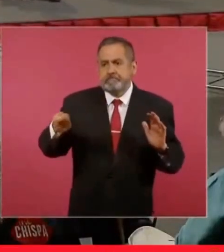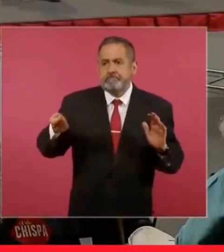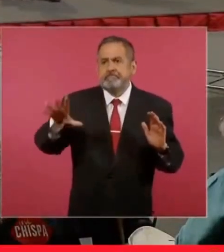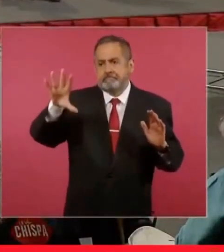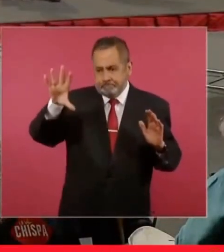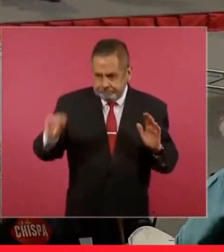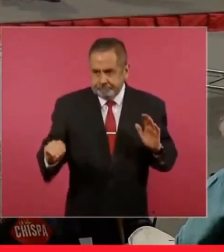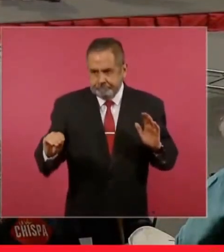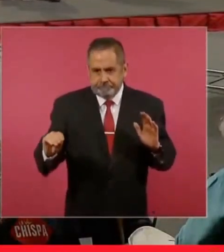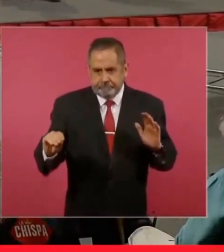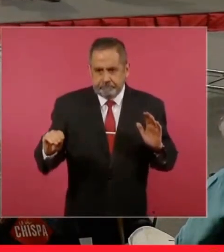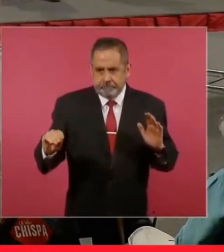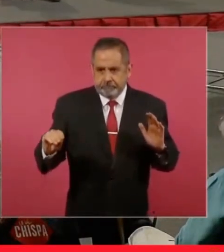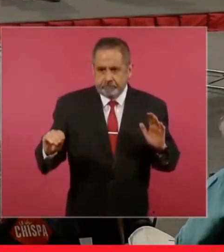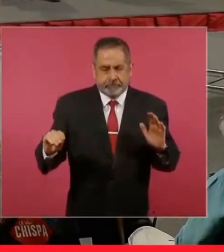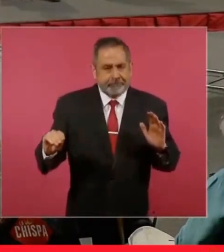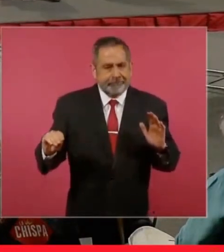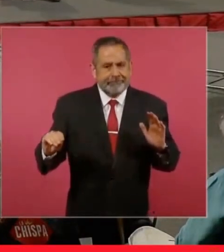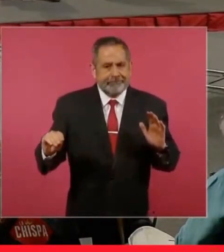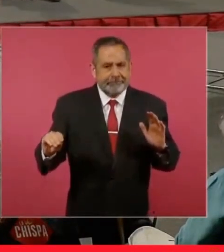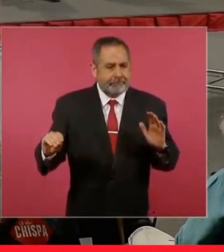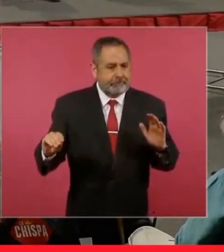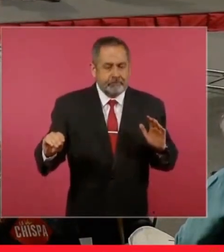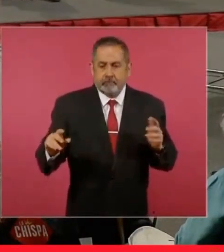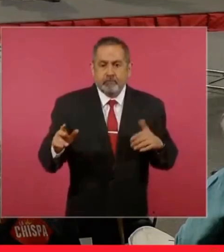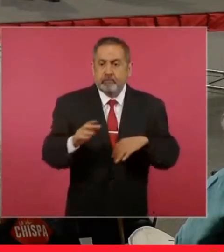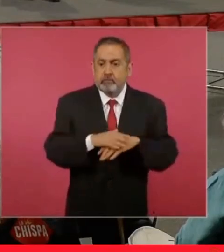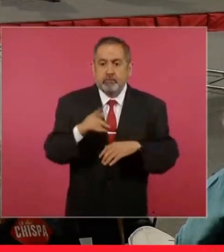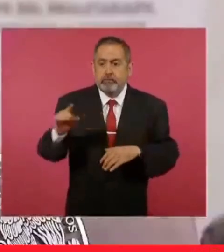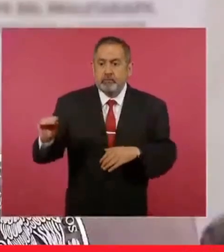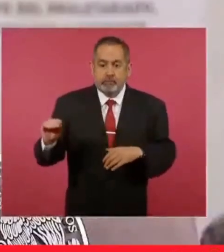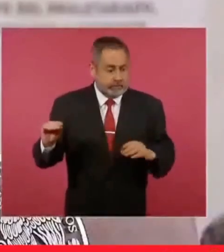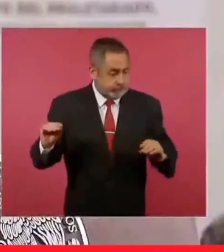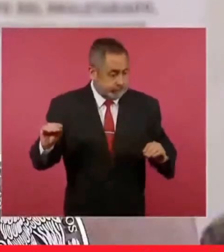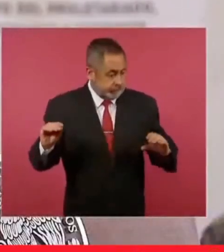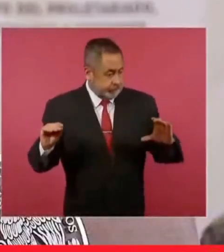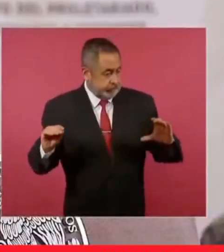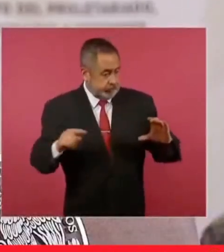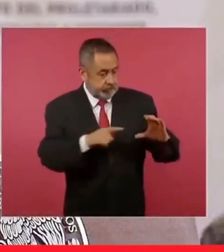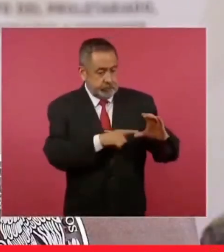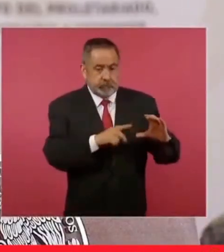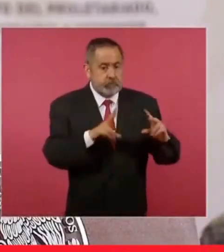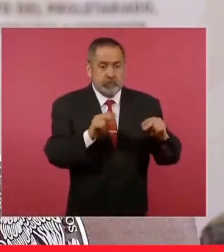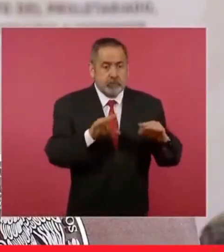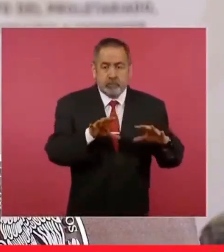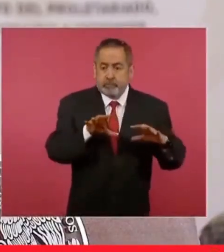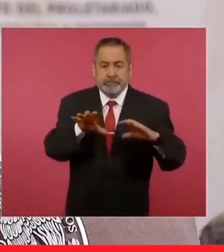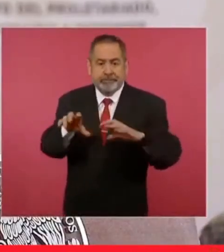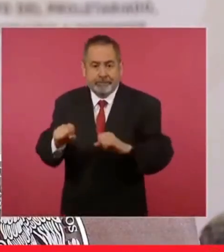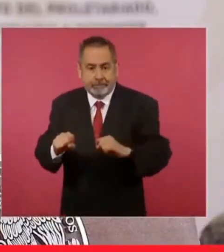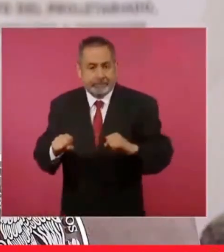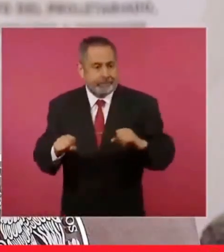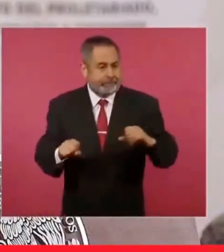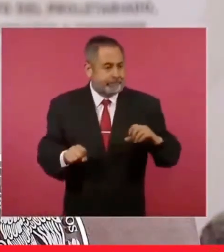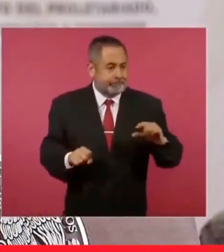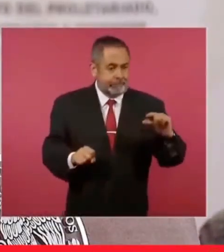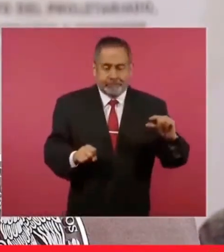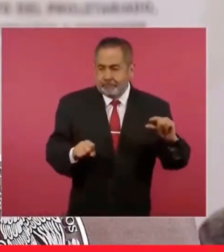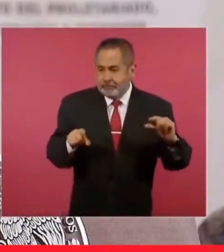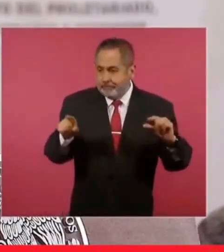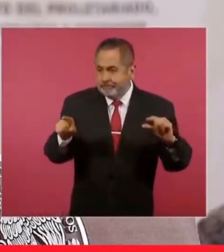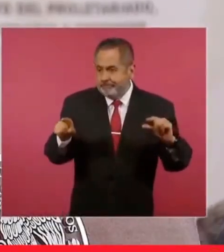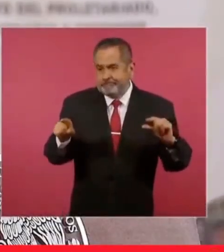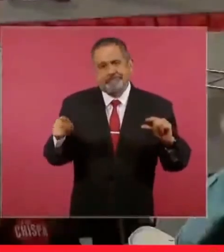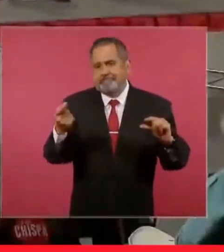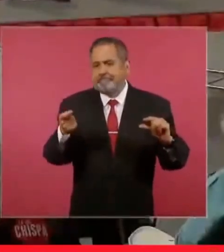no hay balance, ¿verdad? En ese momento ya no hay más capacidad de generación. Dentro de las reglas